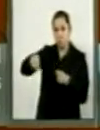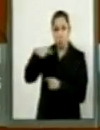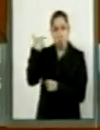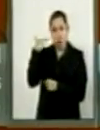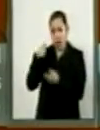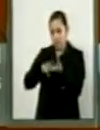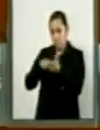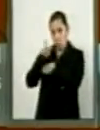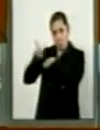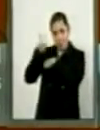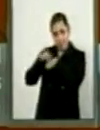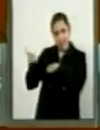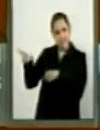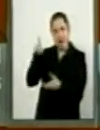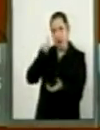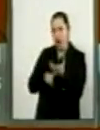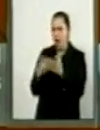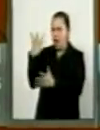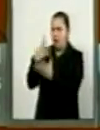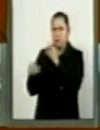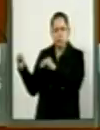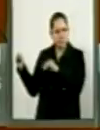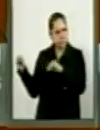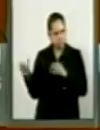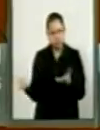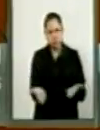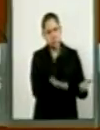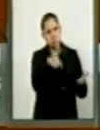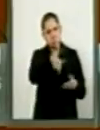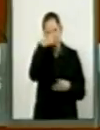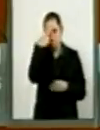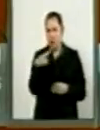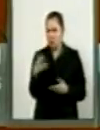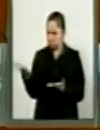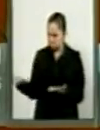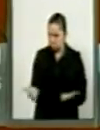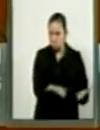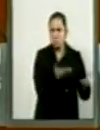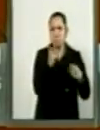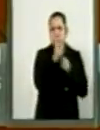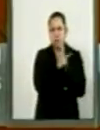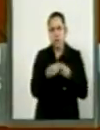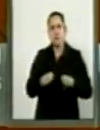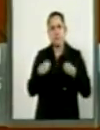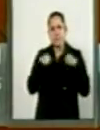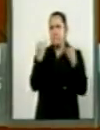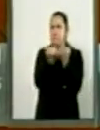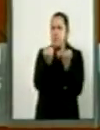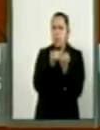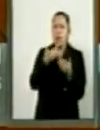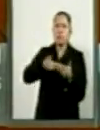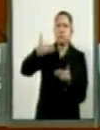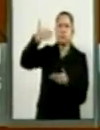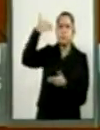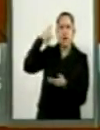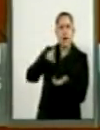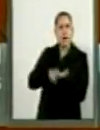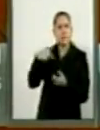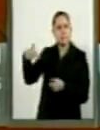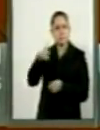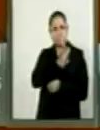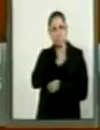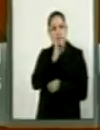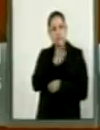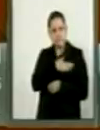México un hogar. Y lo mismo sucedió años más atrás, con alrededor de 20 mil refugiados españoles que a final de los